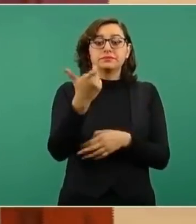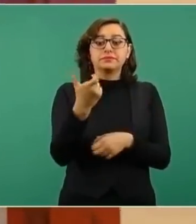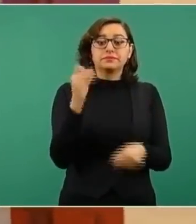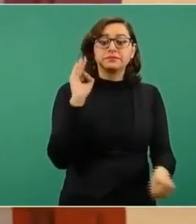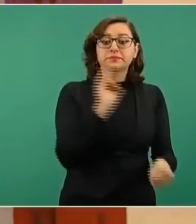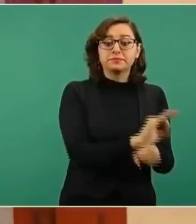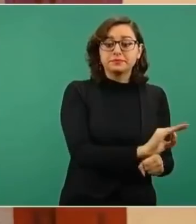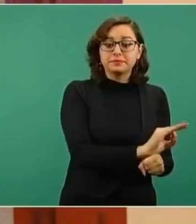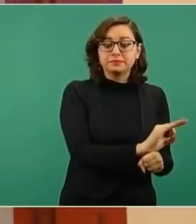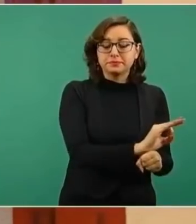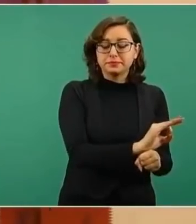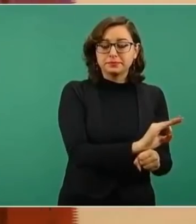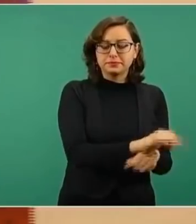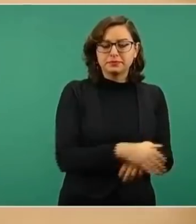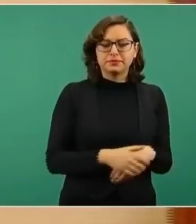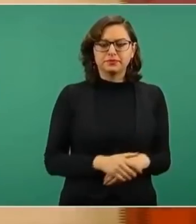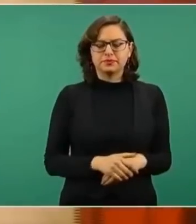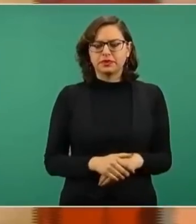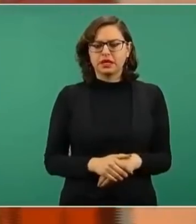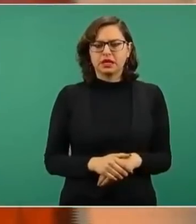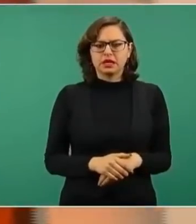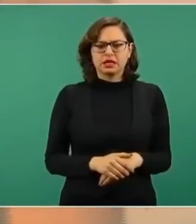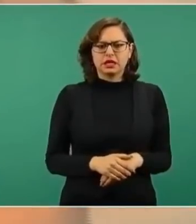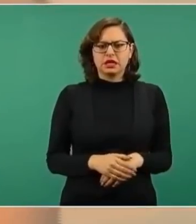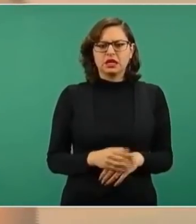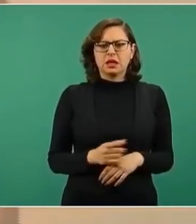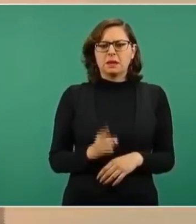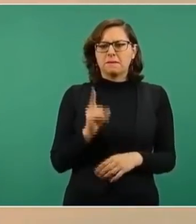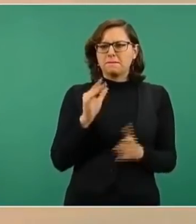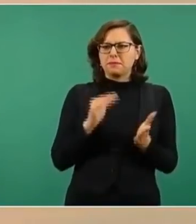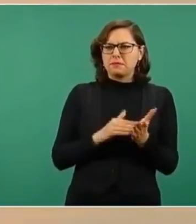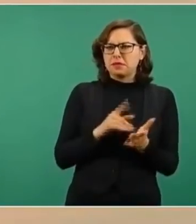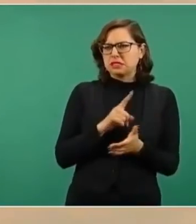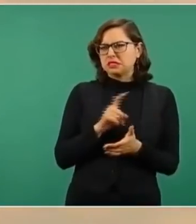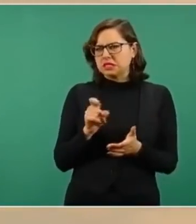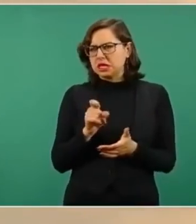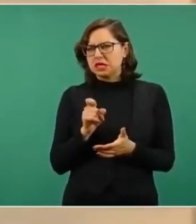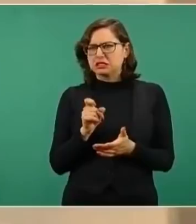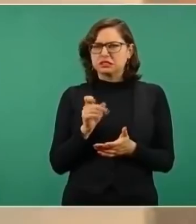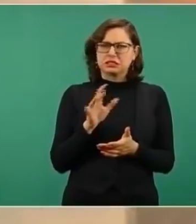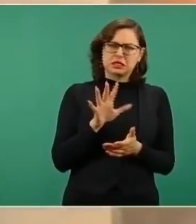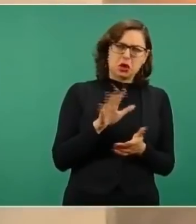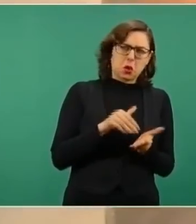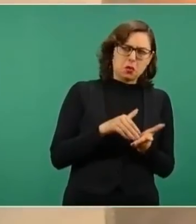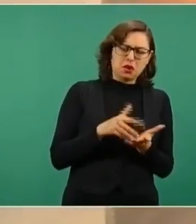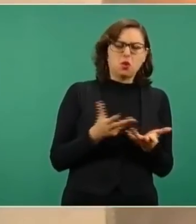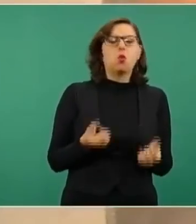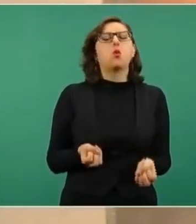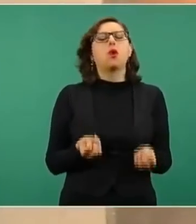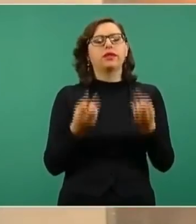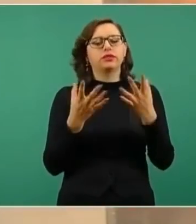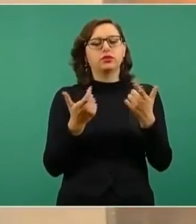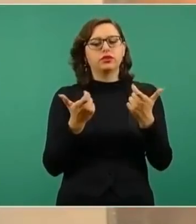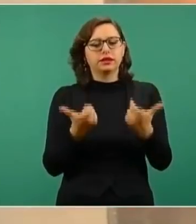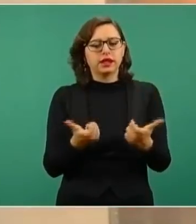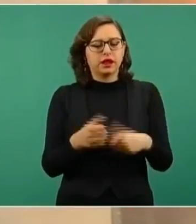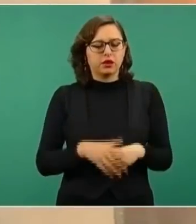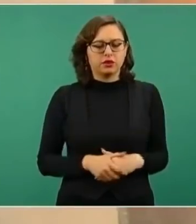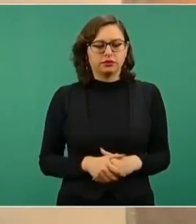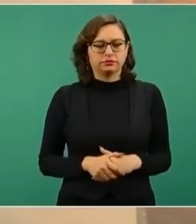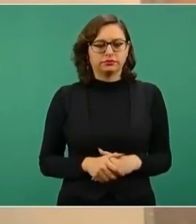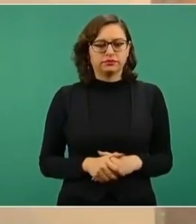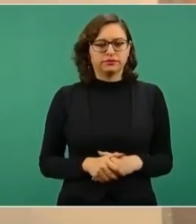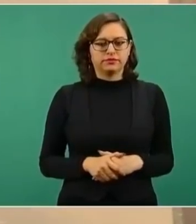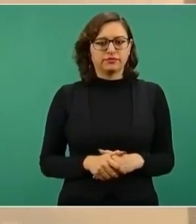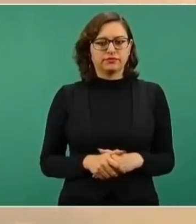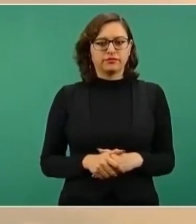Igual, cuando a la gente le dices, oye, son 1,100, son 2,000, son 5,000, bueno, ¿eso a cuánto equivale? ¿No?